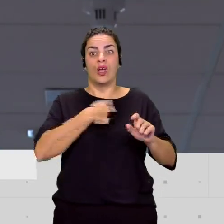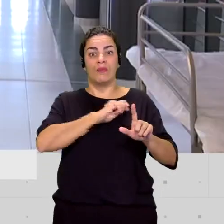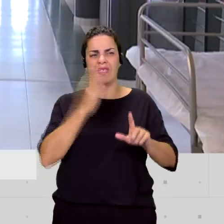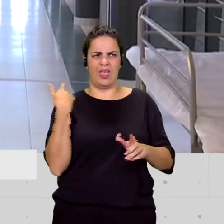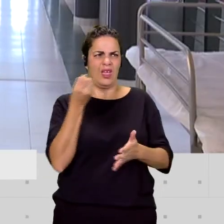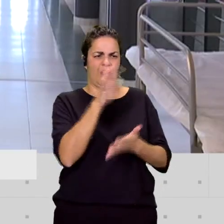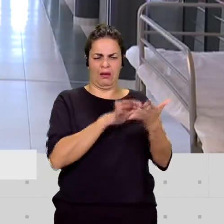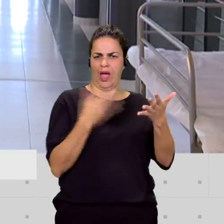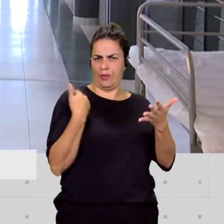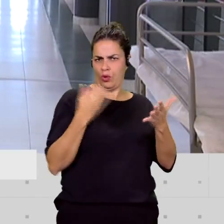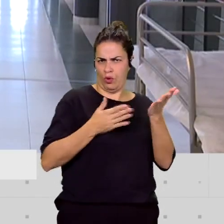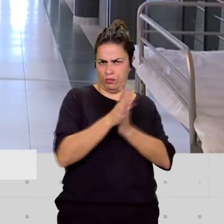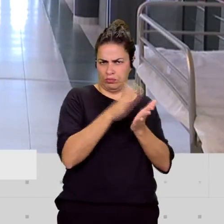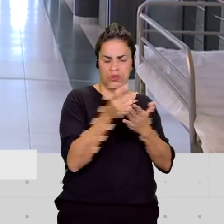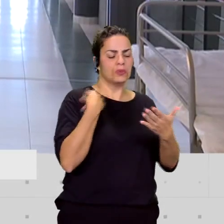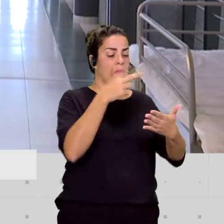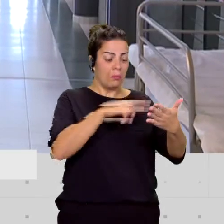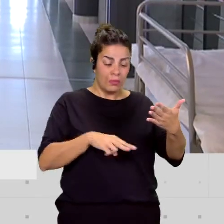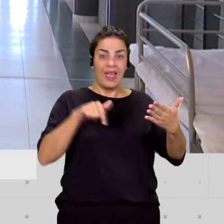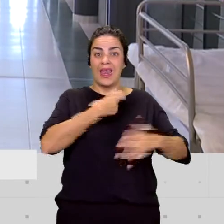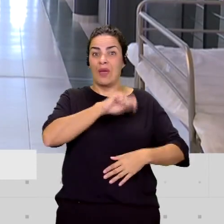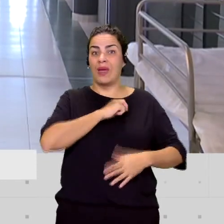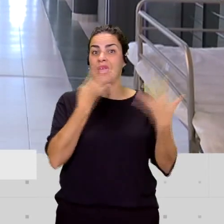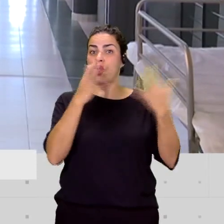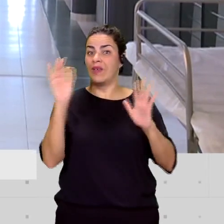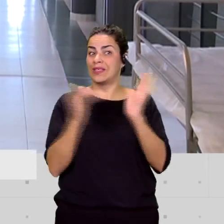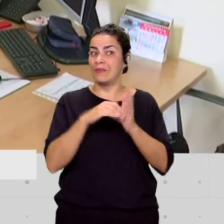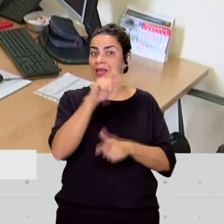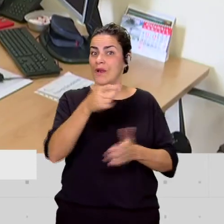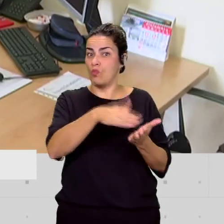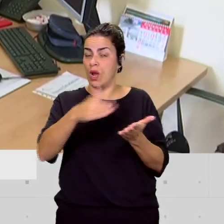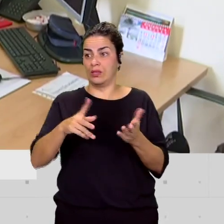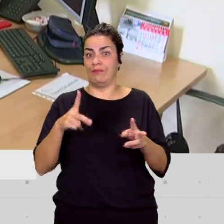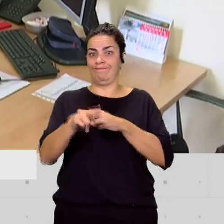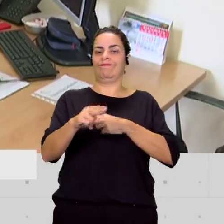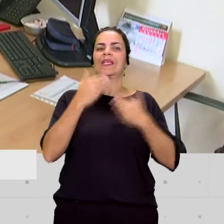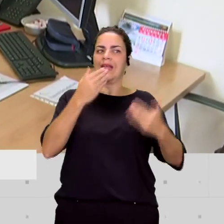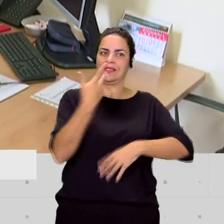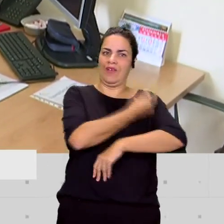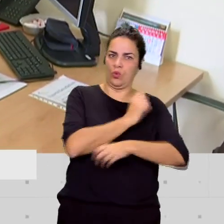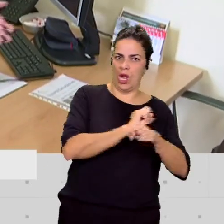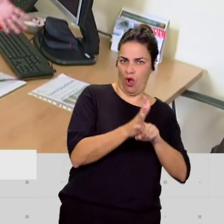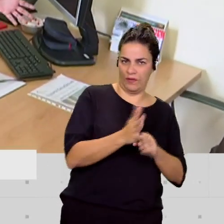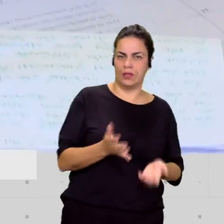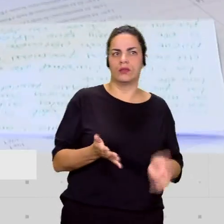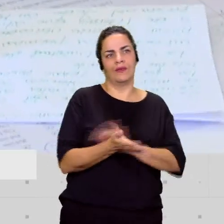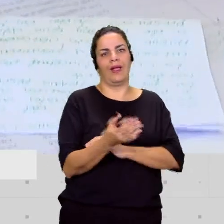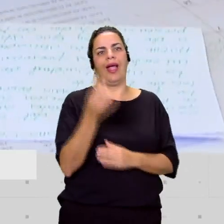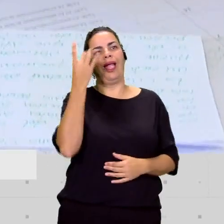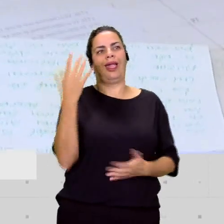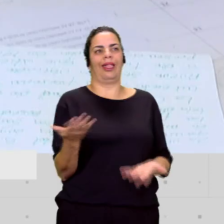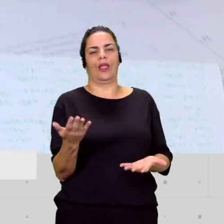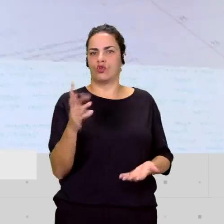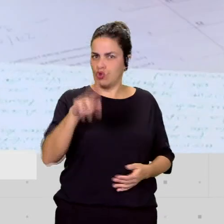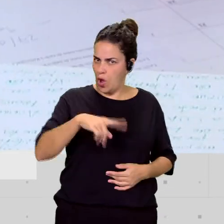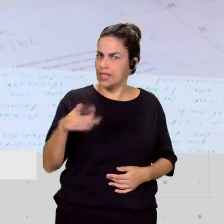publicado últimamente, se evitaron 90.000 muertes durante la pandemia gracias a la vacunación de COVID, es decir, que no es ninguna tontería, ¿no? Lo